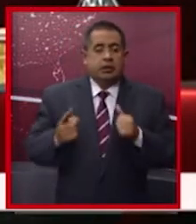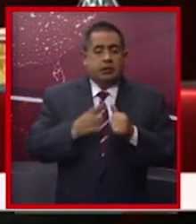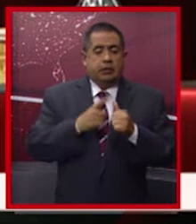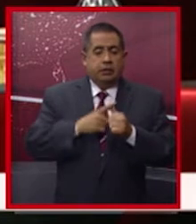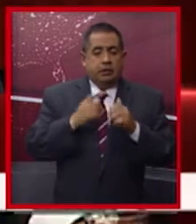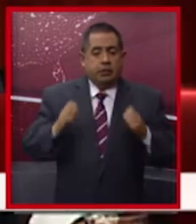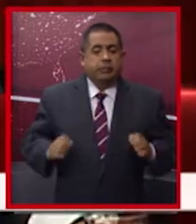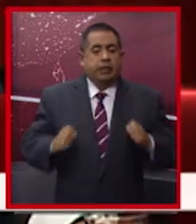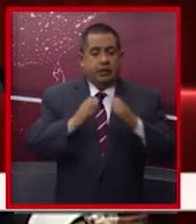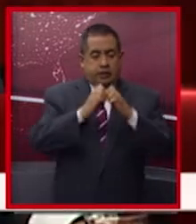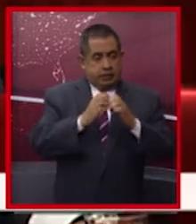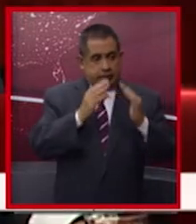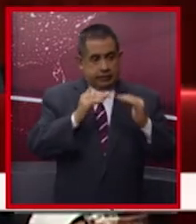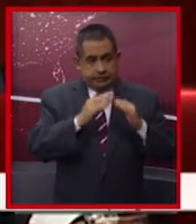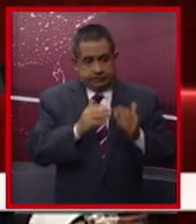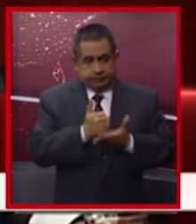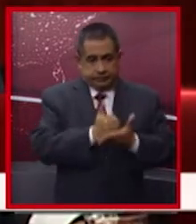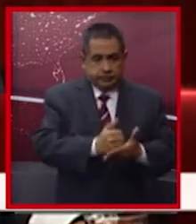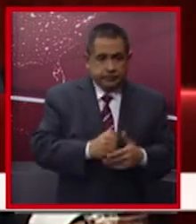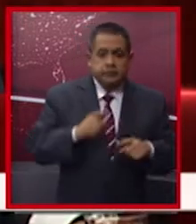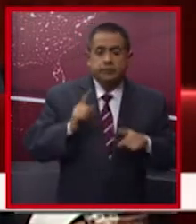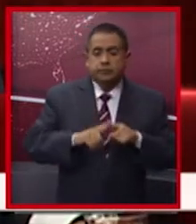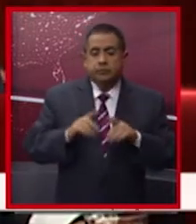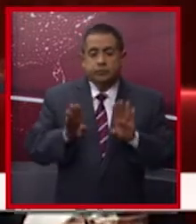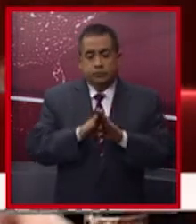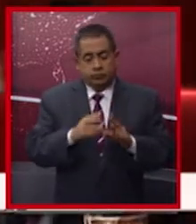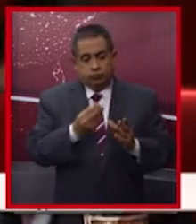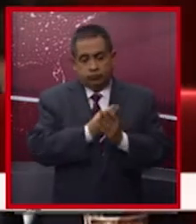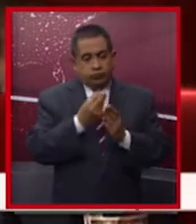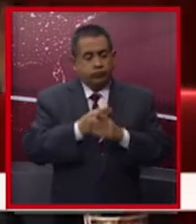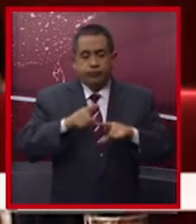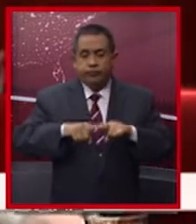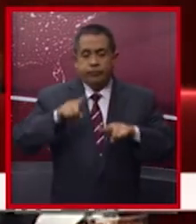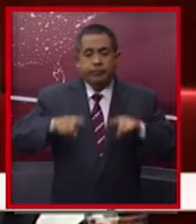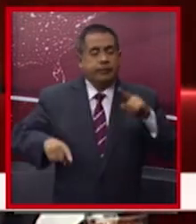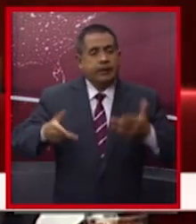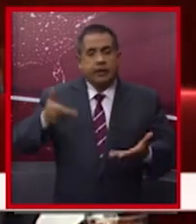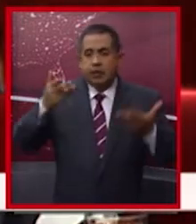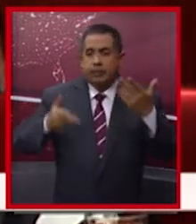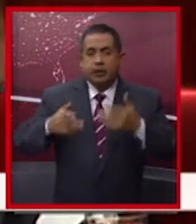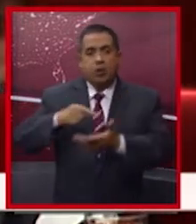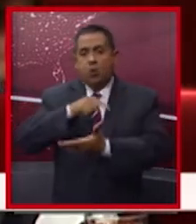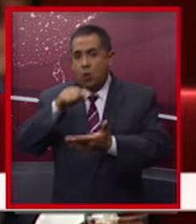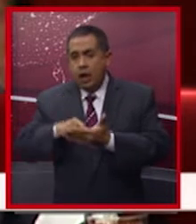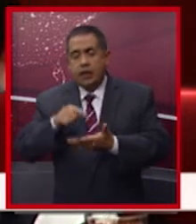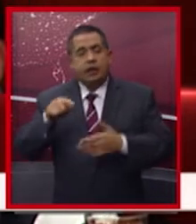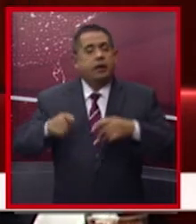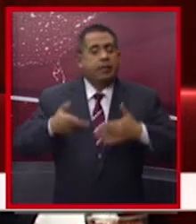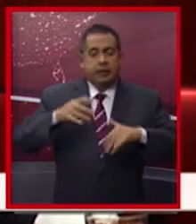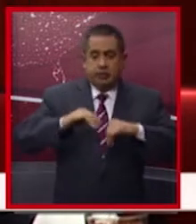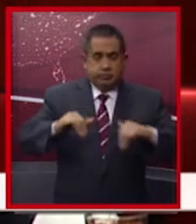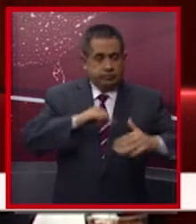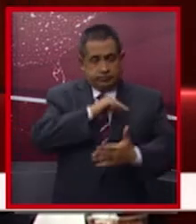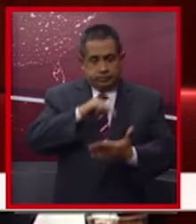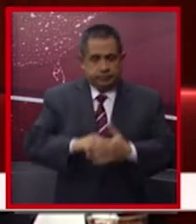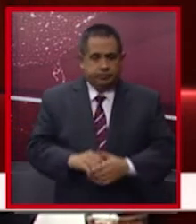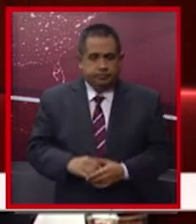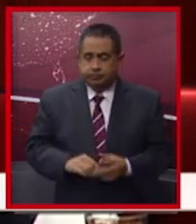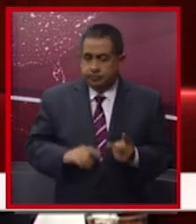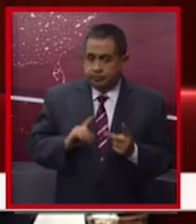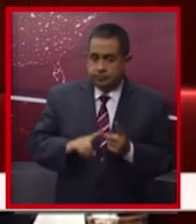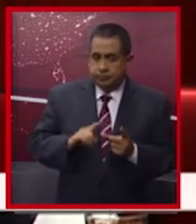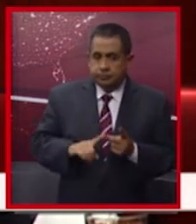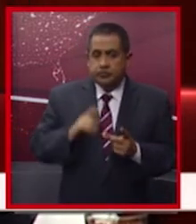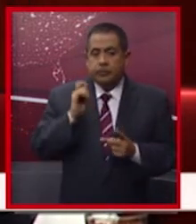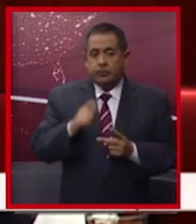y el refugio. Y aquí insisto, las categorías cambian por siniestro y por geografía. En segundo lugar, se